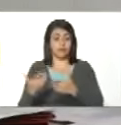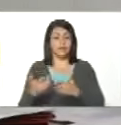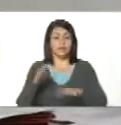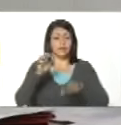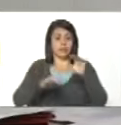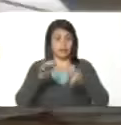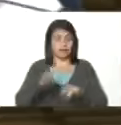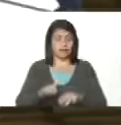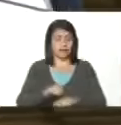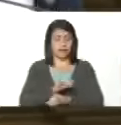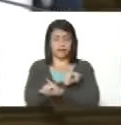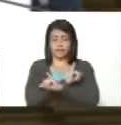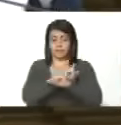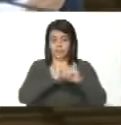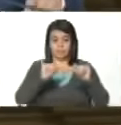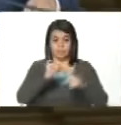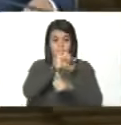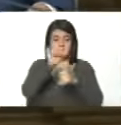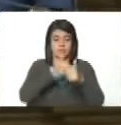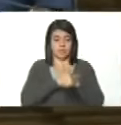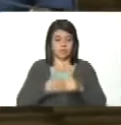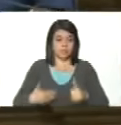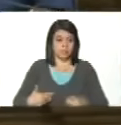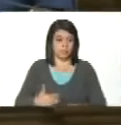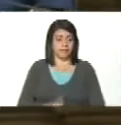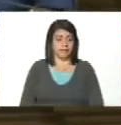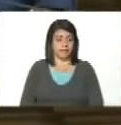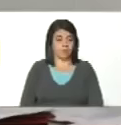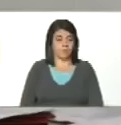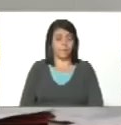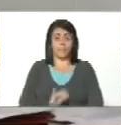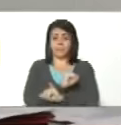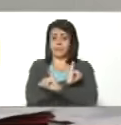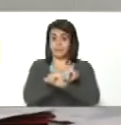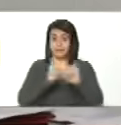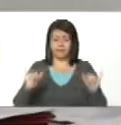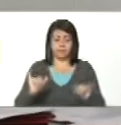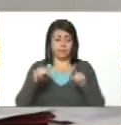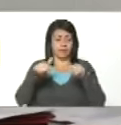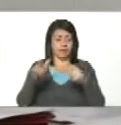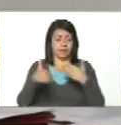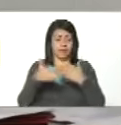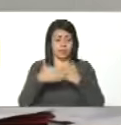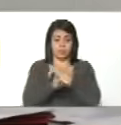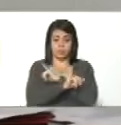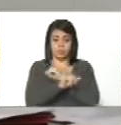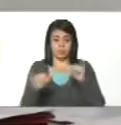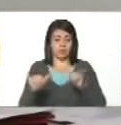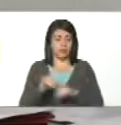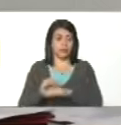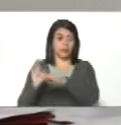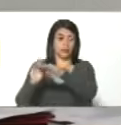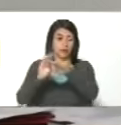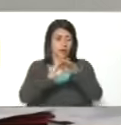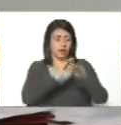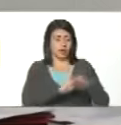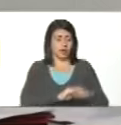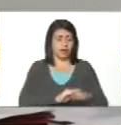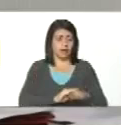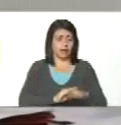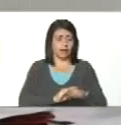ciudadana secretaria. Es todo, vicepresidenta. Agotada la materia, se levanta la sesión y se